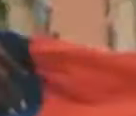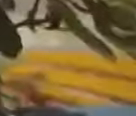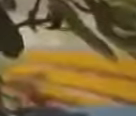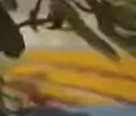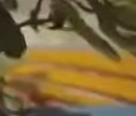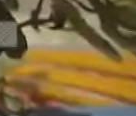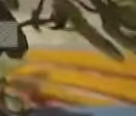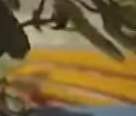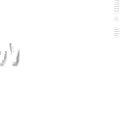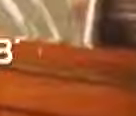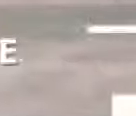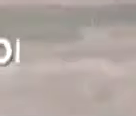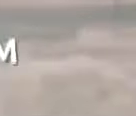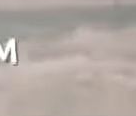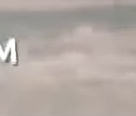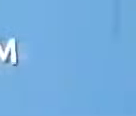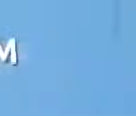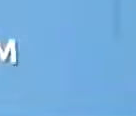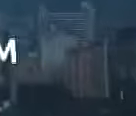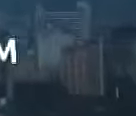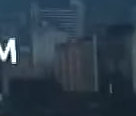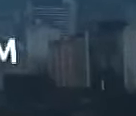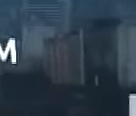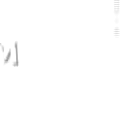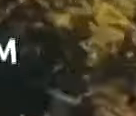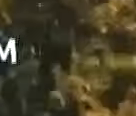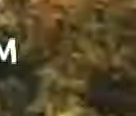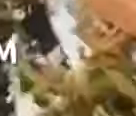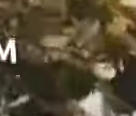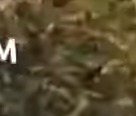ofrecen ambas naciones. Regístrate a través de